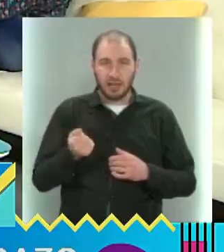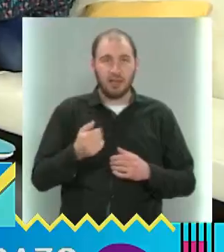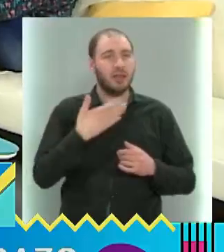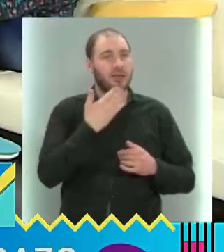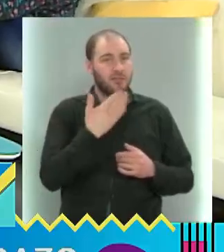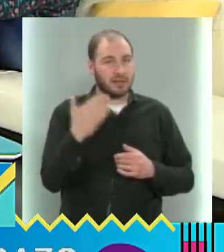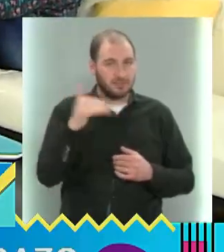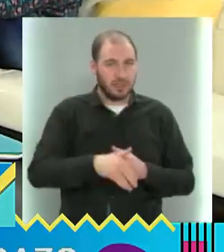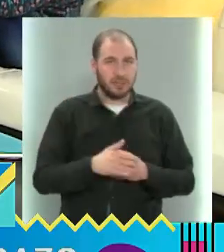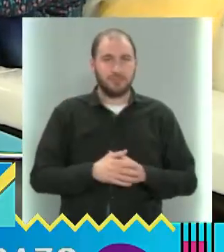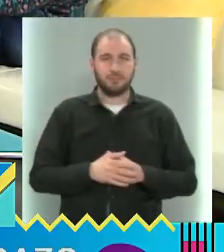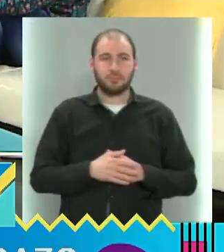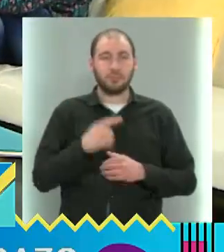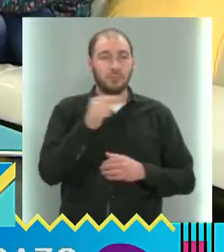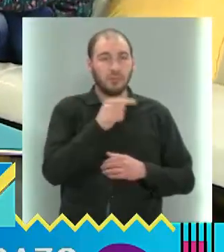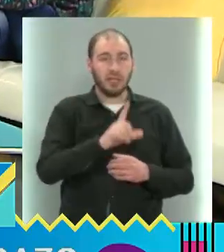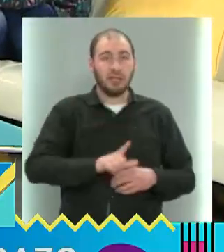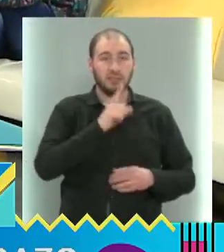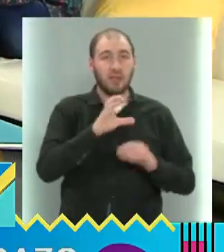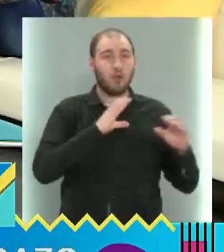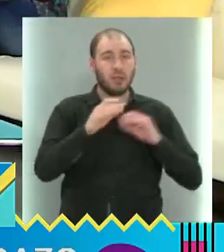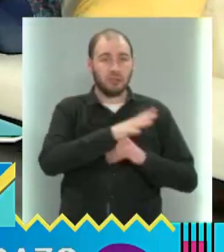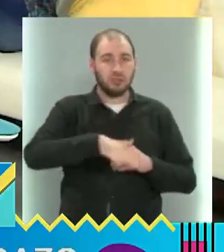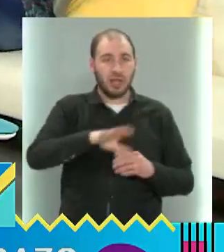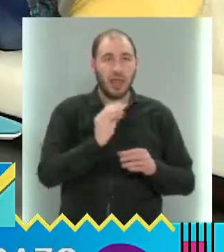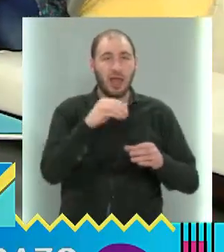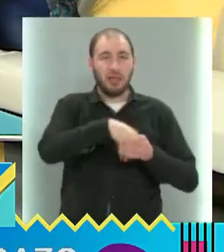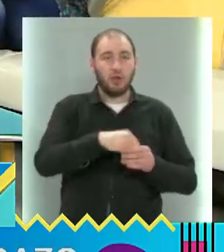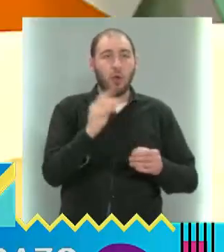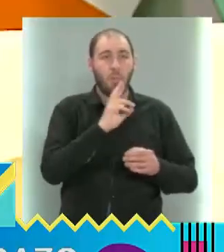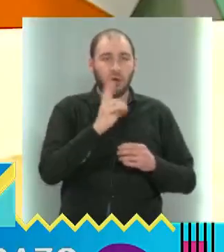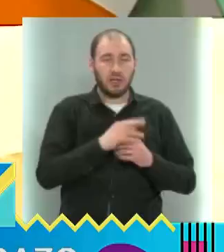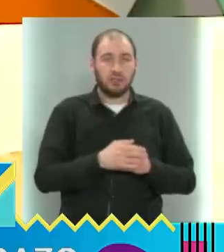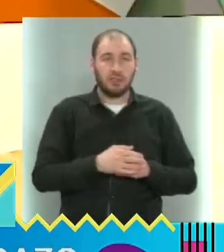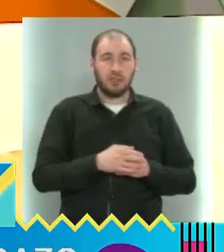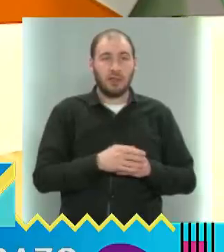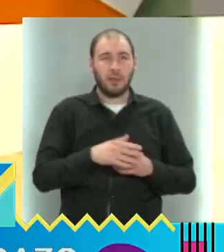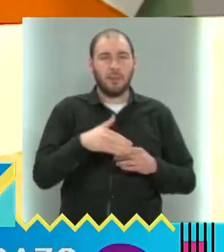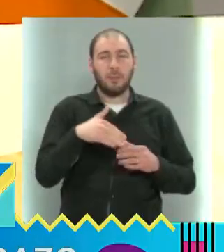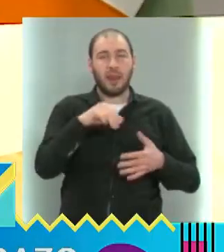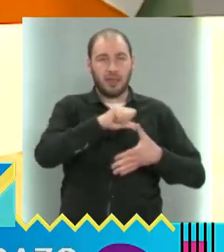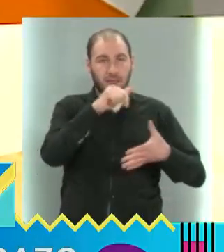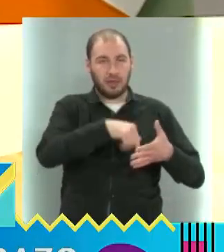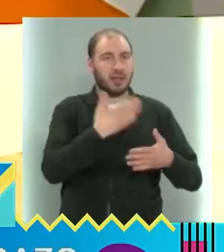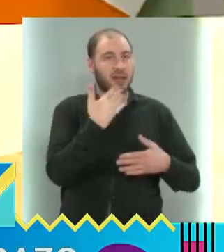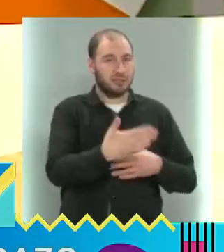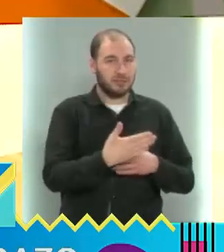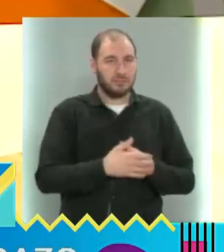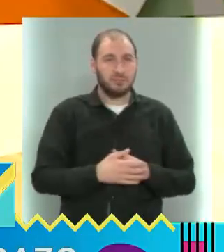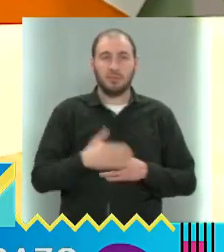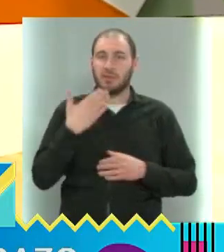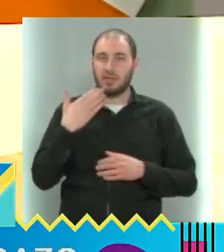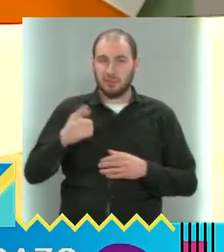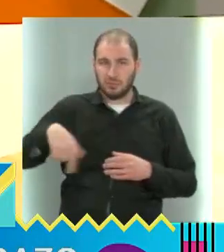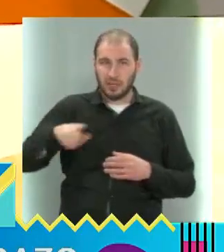Romina, muchas gracias por estar presente. Ella es licenciada en Comunicación Social, integrante de Mujeres de la Matria Latinoamericana. Muchísimas gracias, Gracias